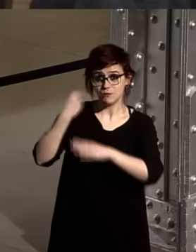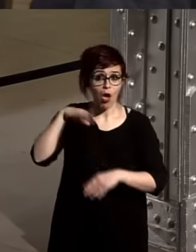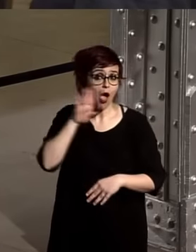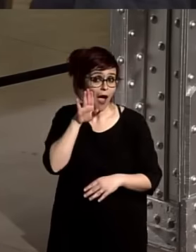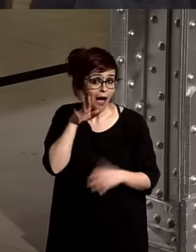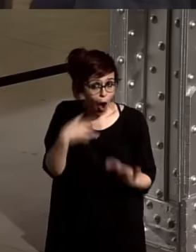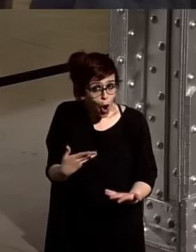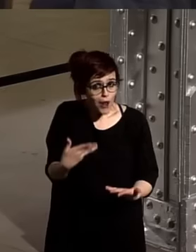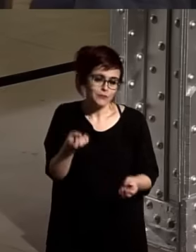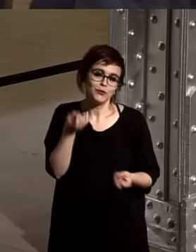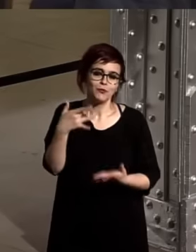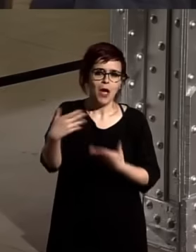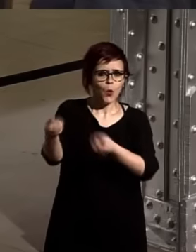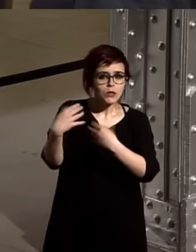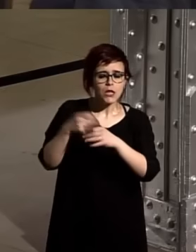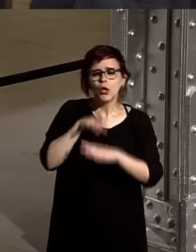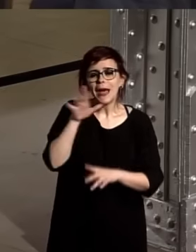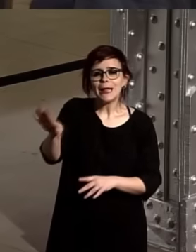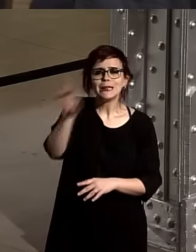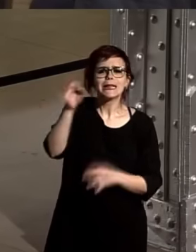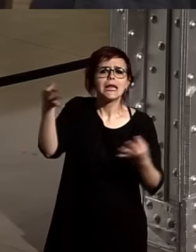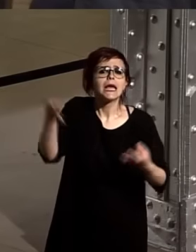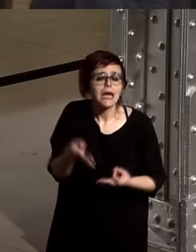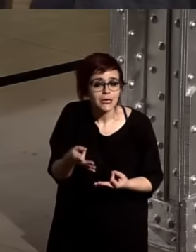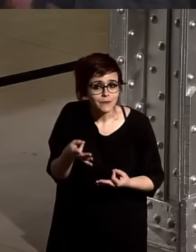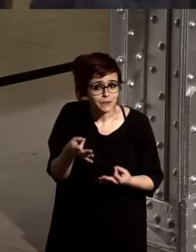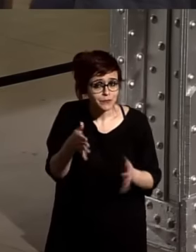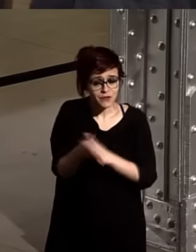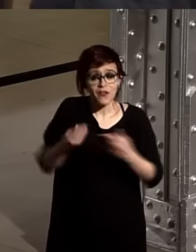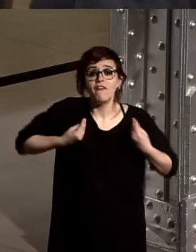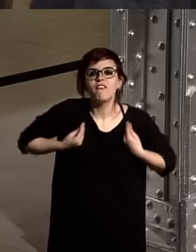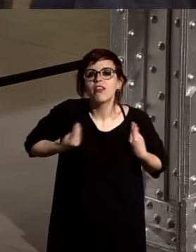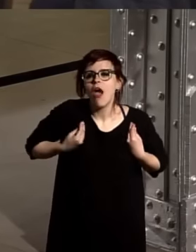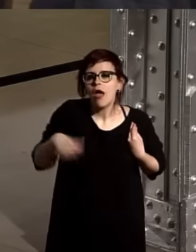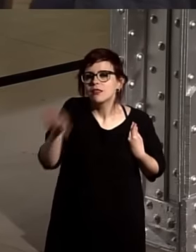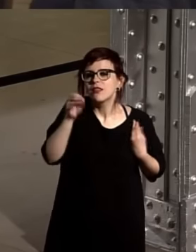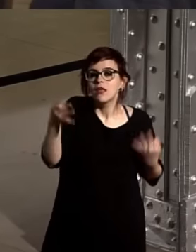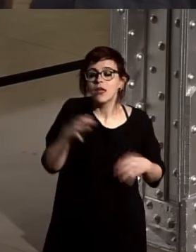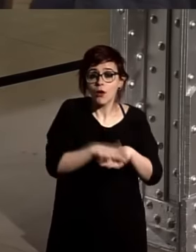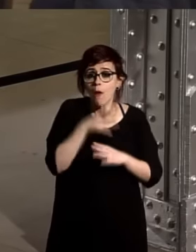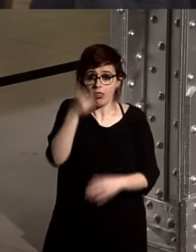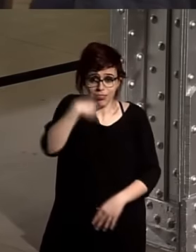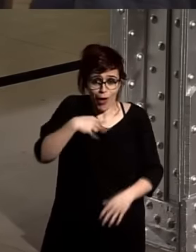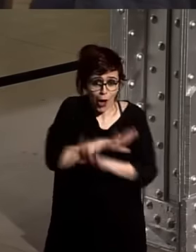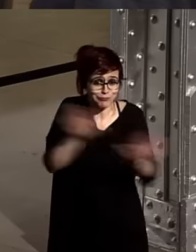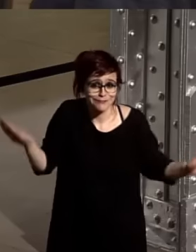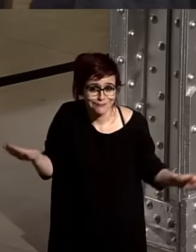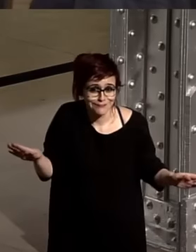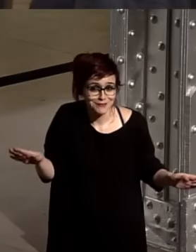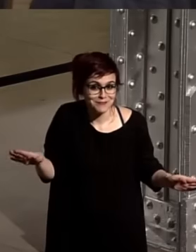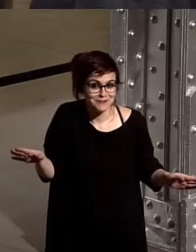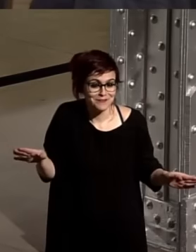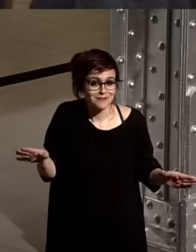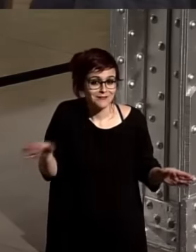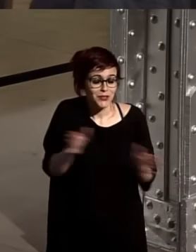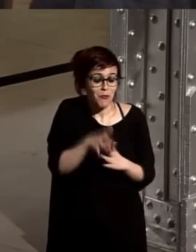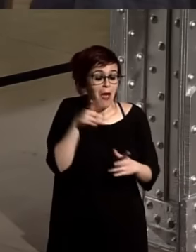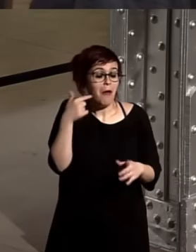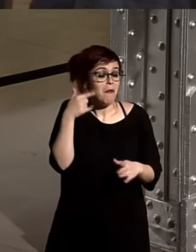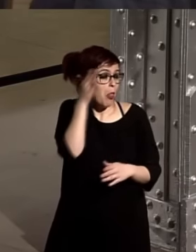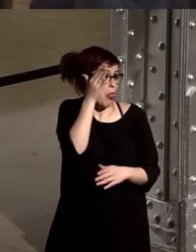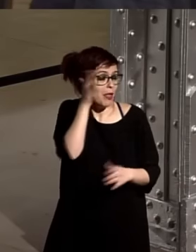explicar yo al principio le entendí que lo que se trataba un poco en esta vida es el ir ciego por la